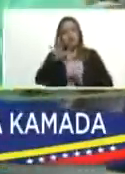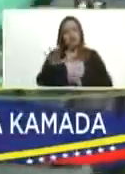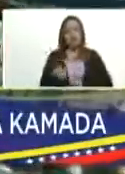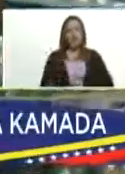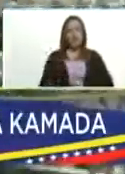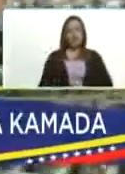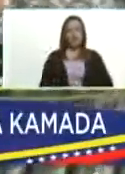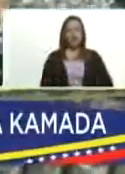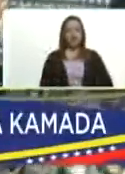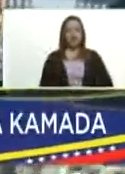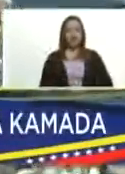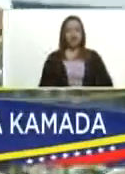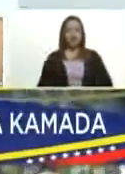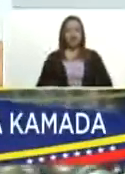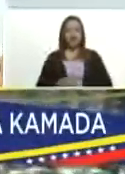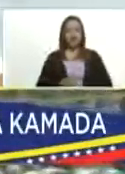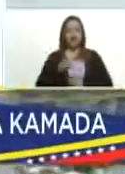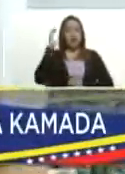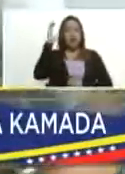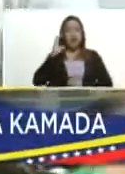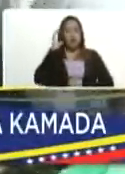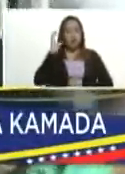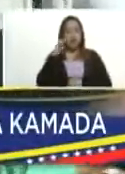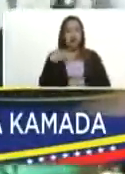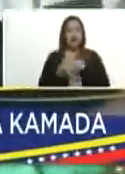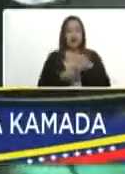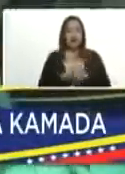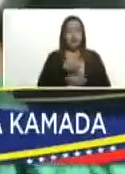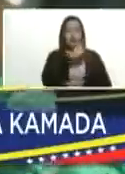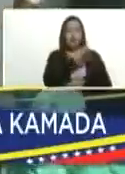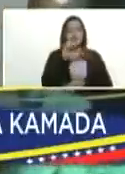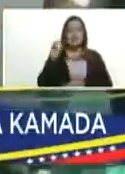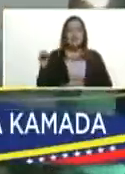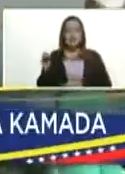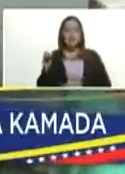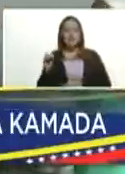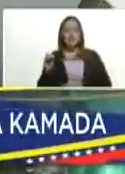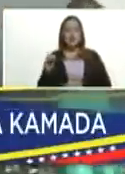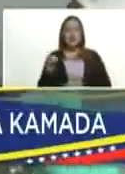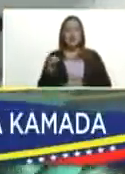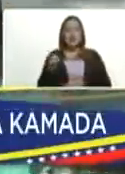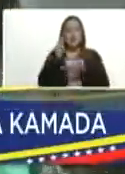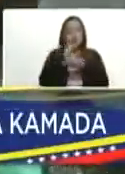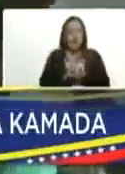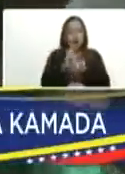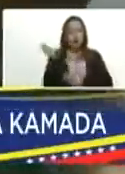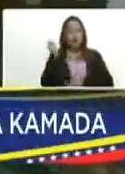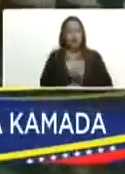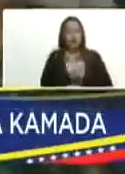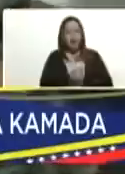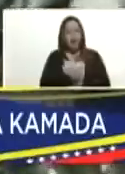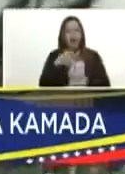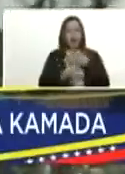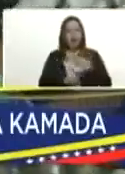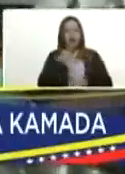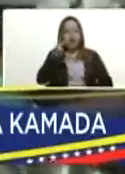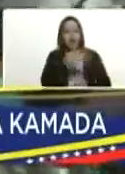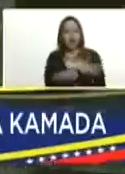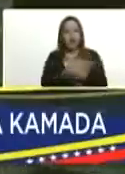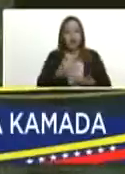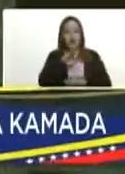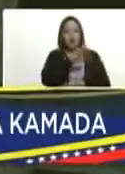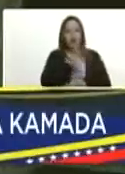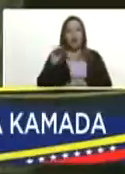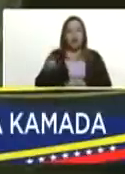una capacidad instalada de 100.000 cajas mensuales, equivalente a 2.400.000 envases